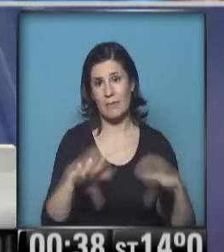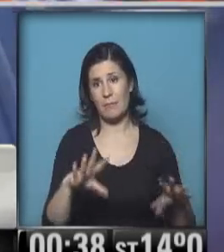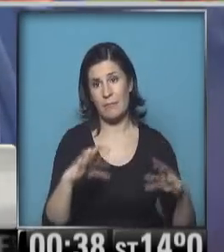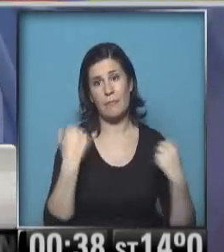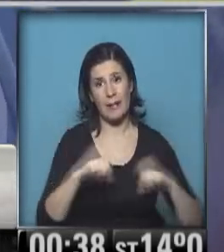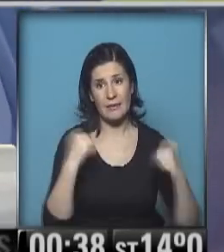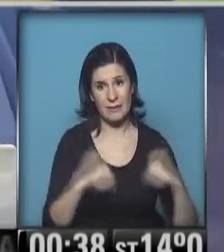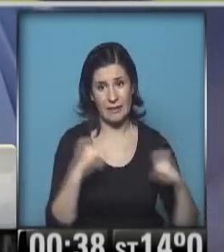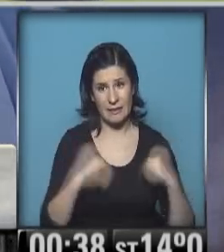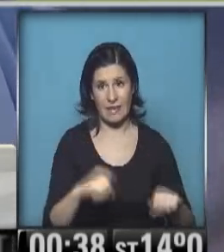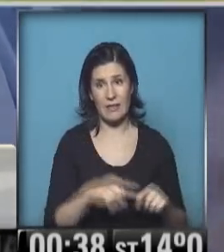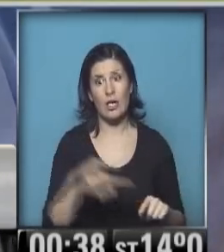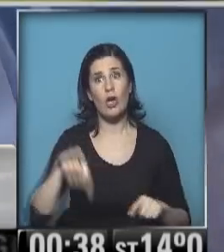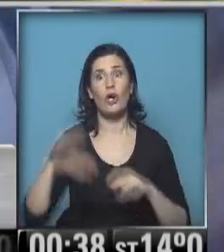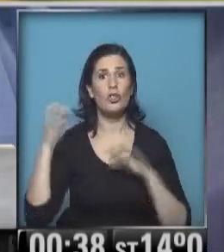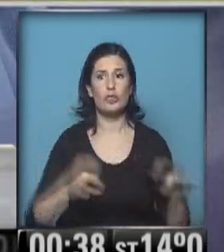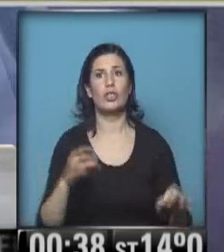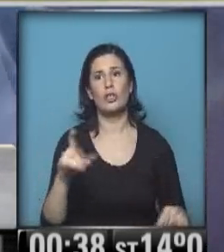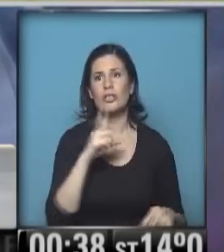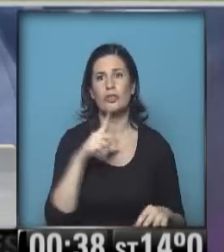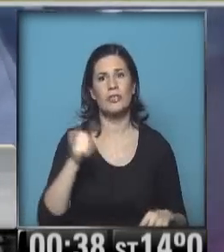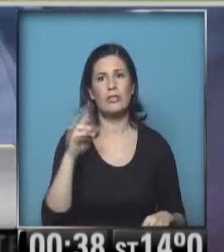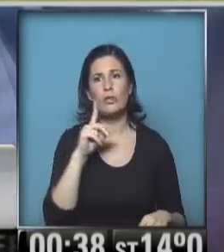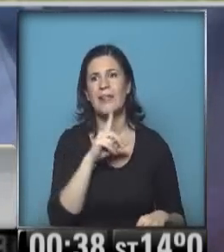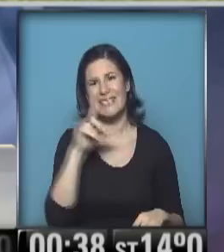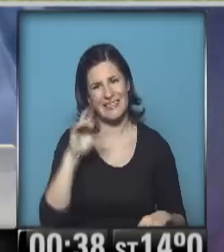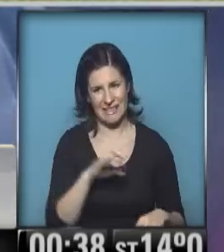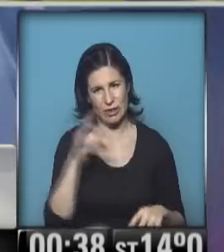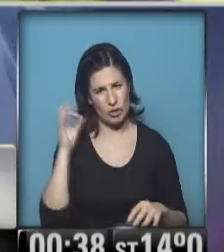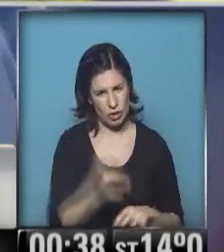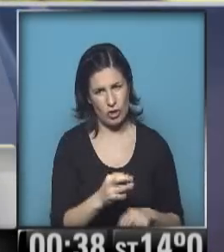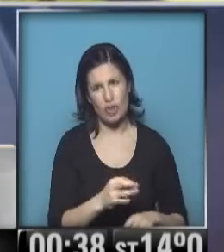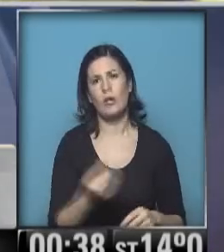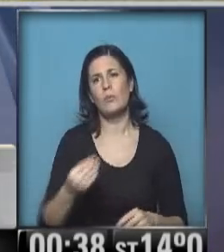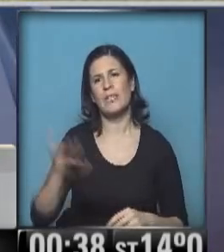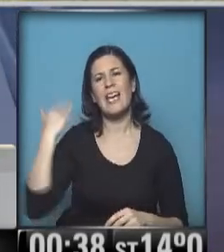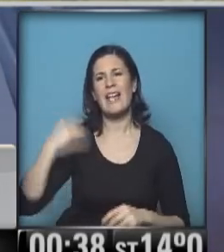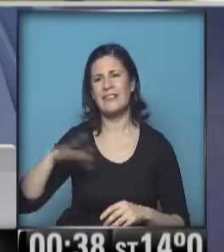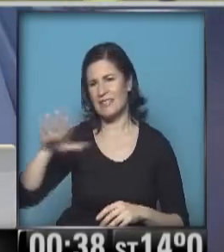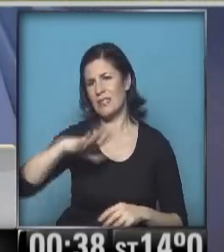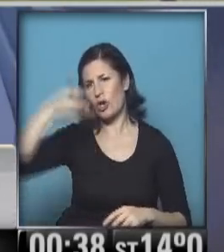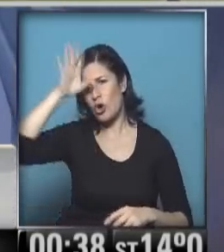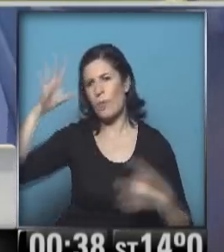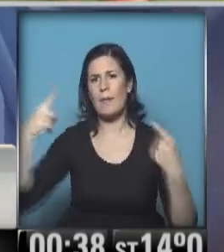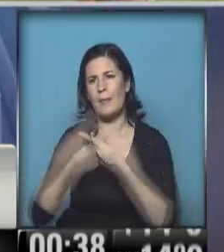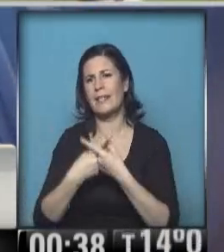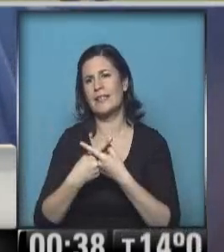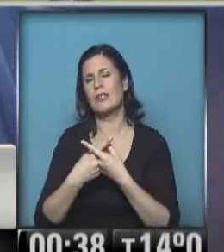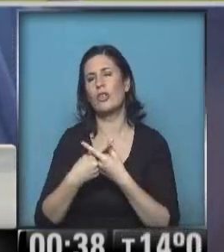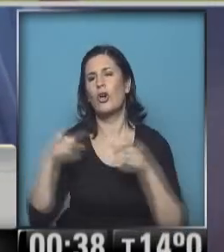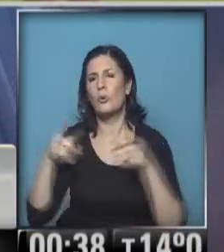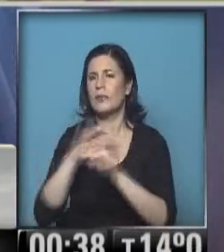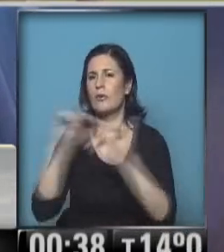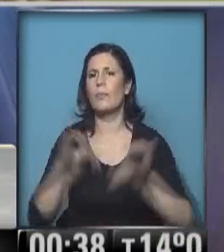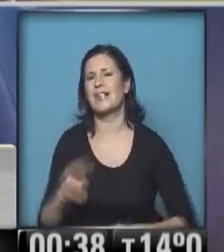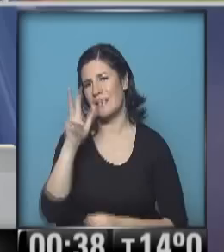entrenador. Lo hizo recién hoy cuando llegó después del partido que compartíamos ayer, Pablo, interreligioso por la paz, dispuesto por el